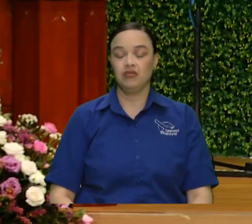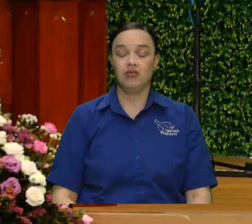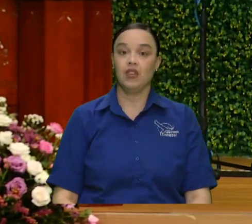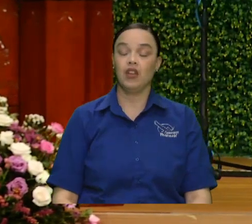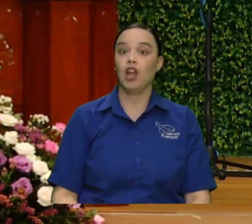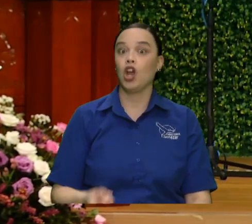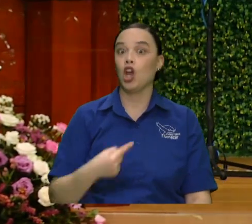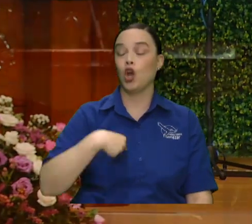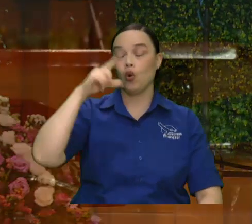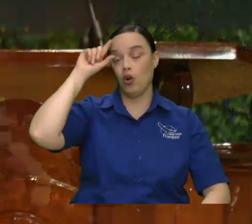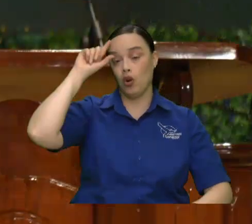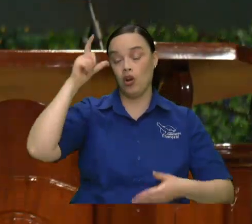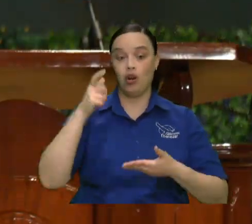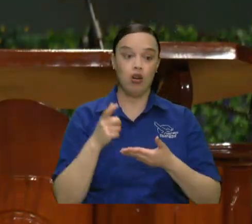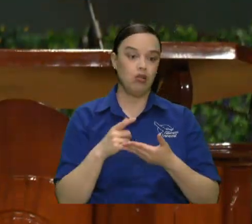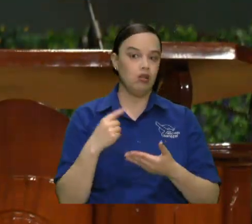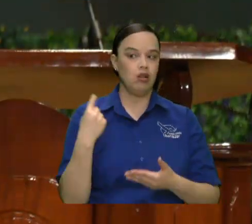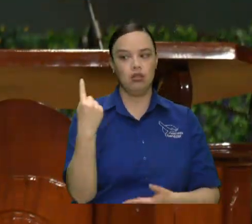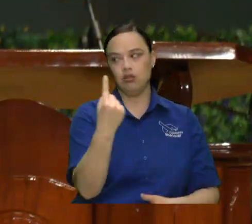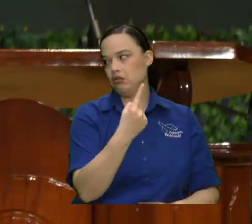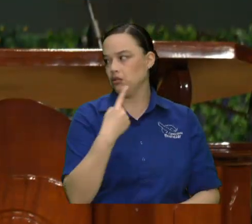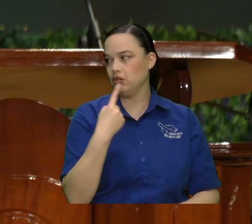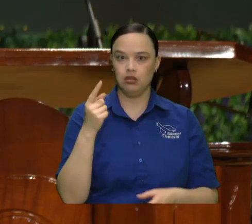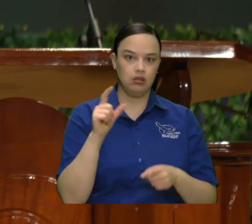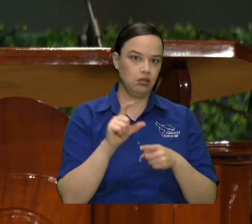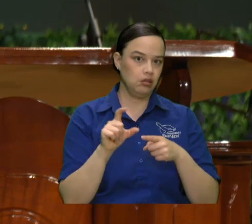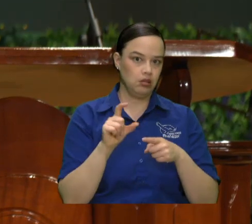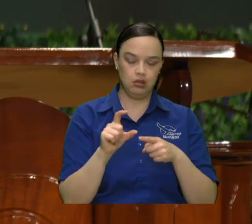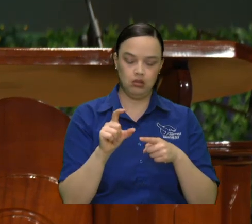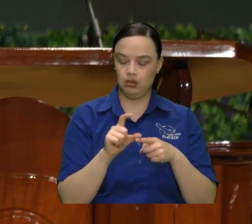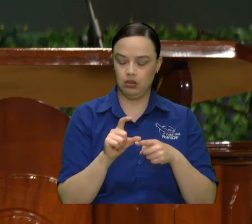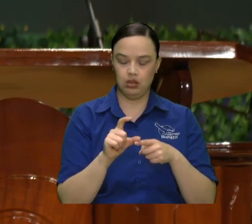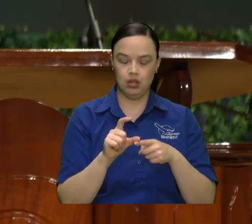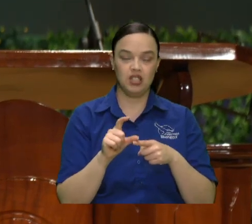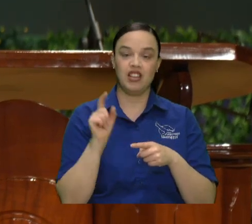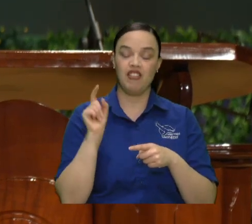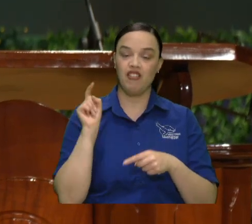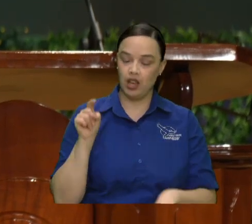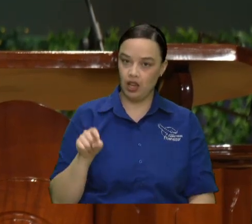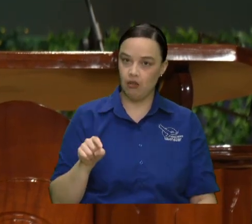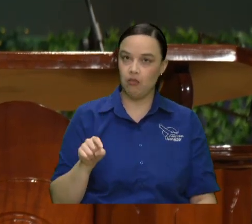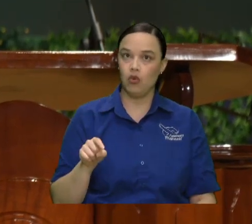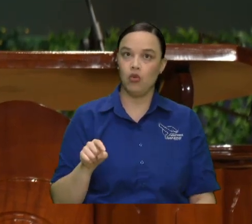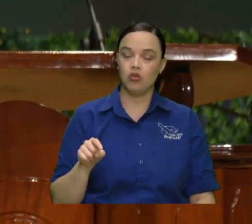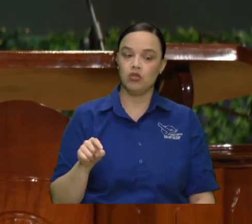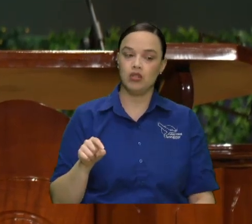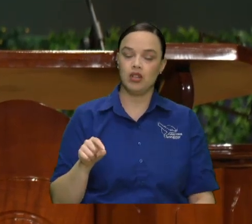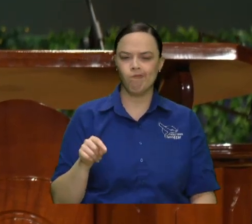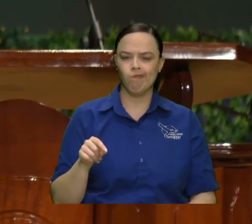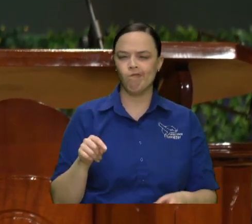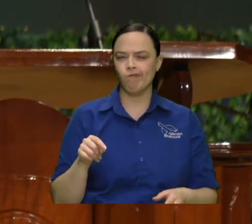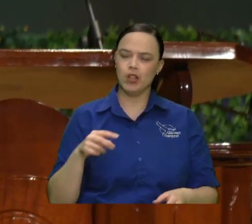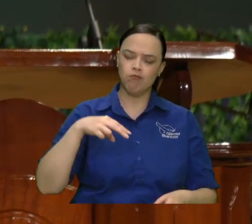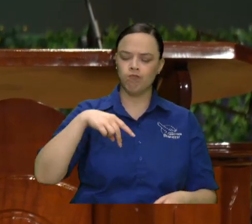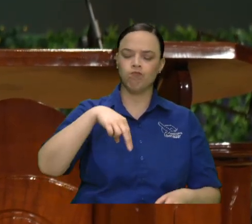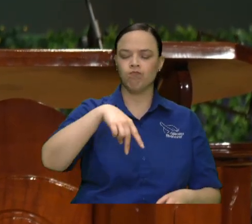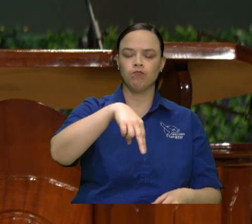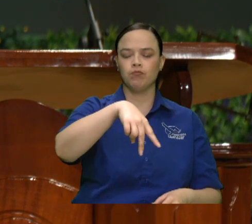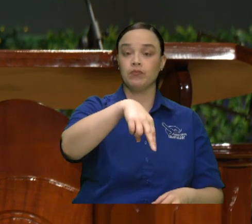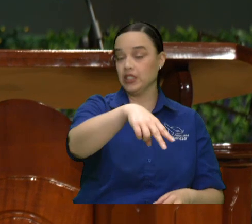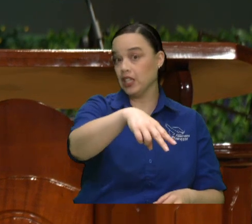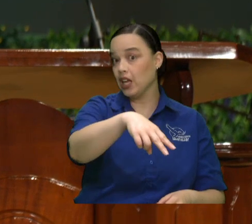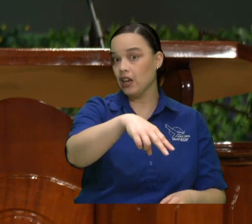todas esas cositas nosotros tendríamos que irlas en el camino modificando las e ir tomando